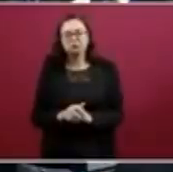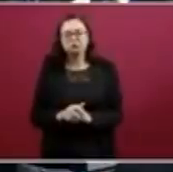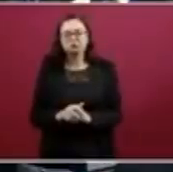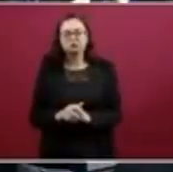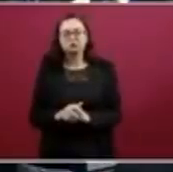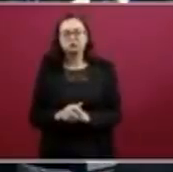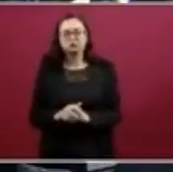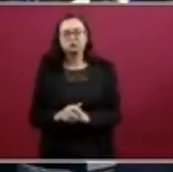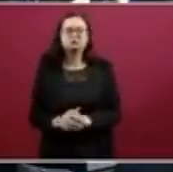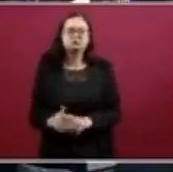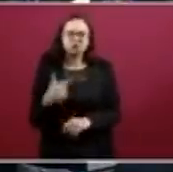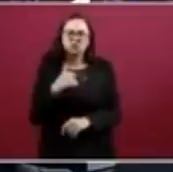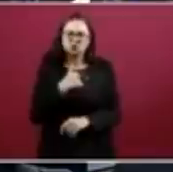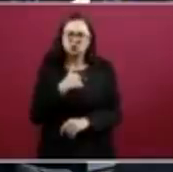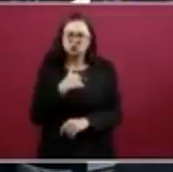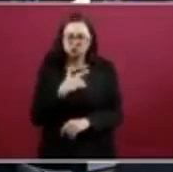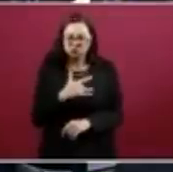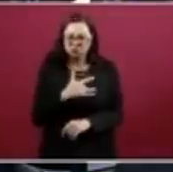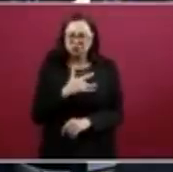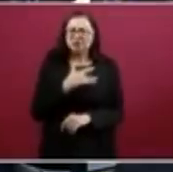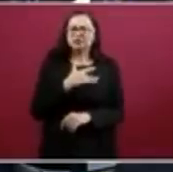entonces se podría alegar